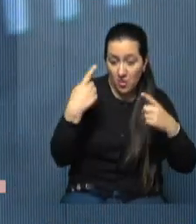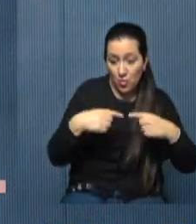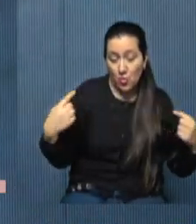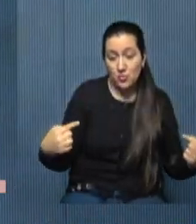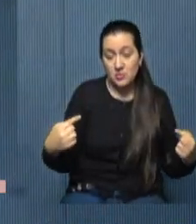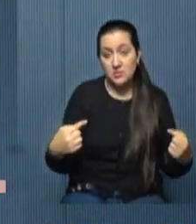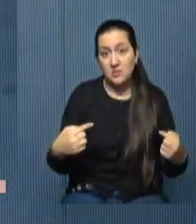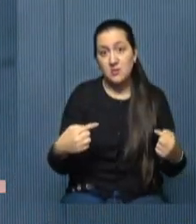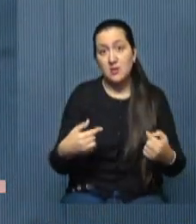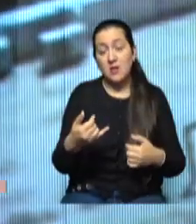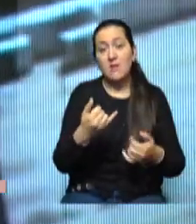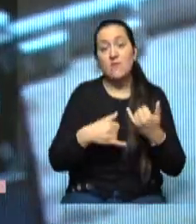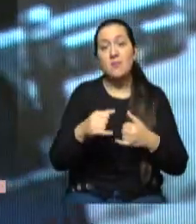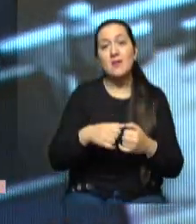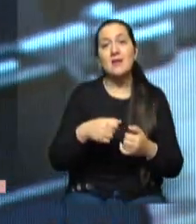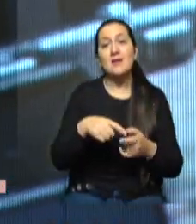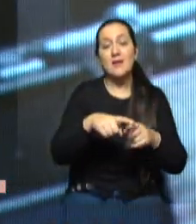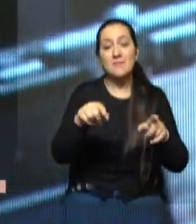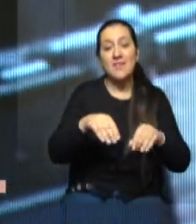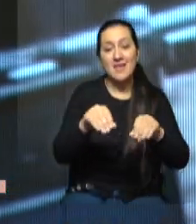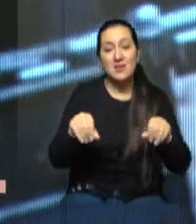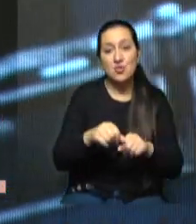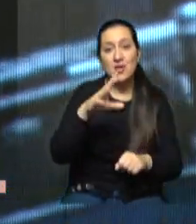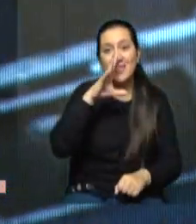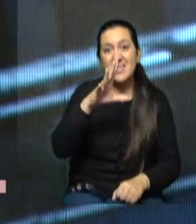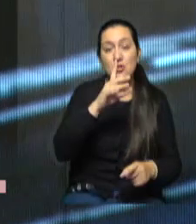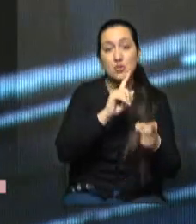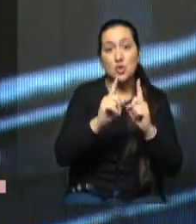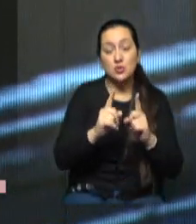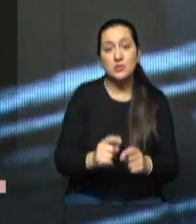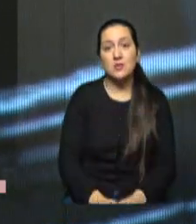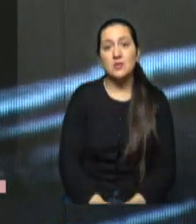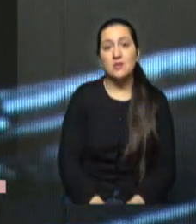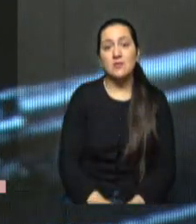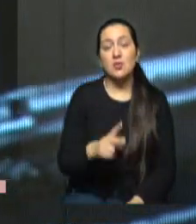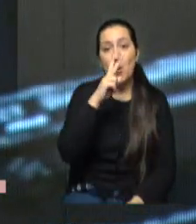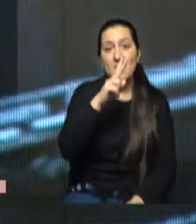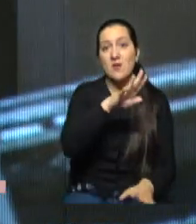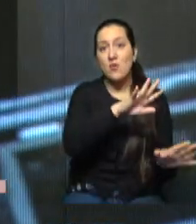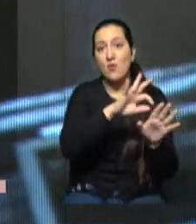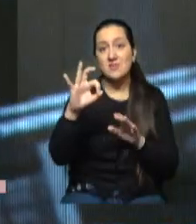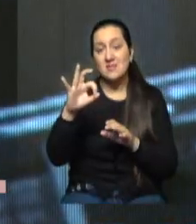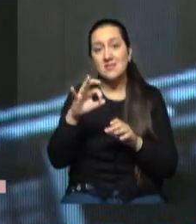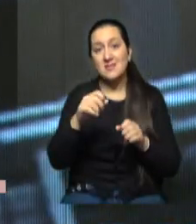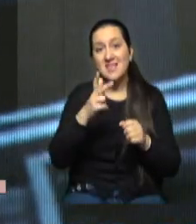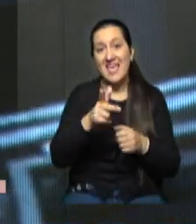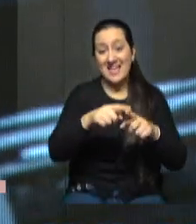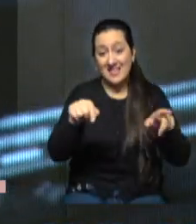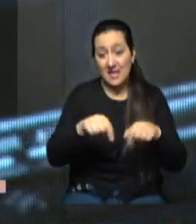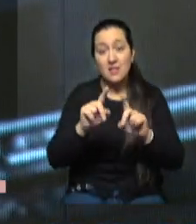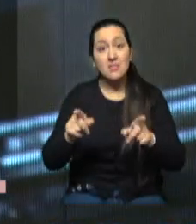en el inmueble 511 de 2.950 hectáreas este también era propietario